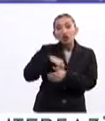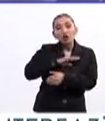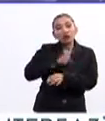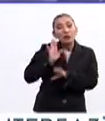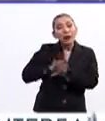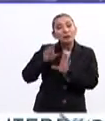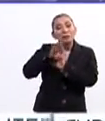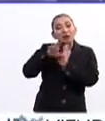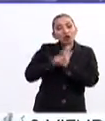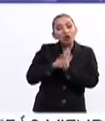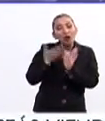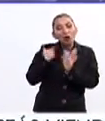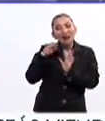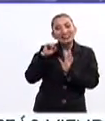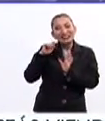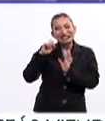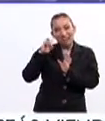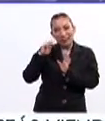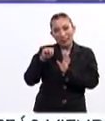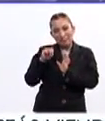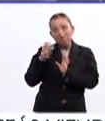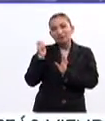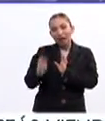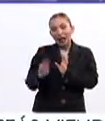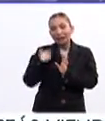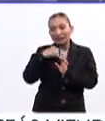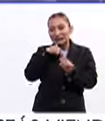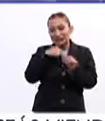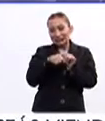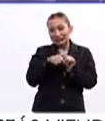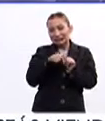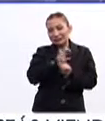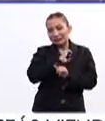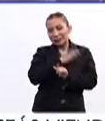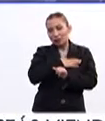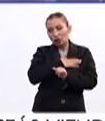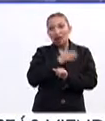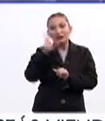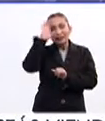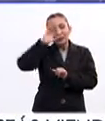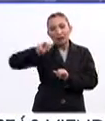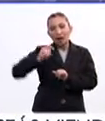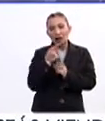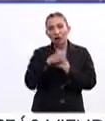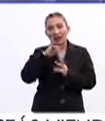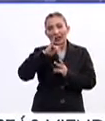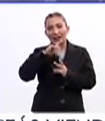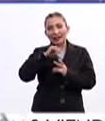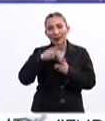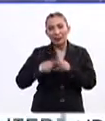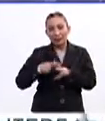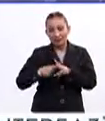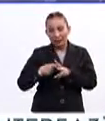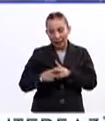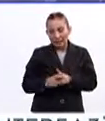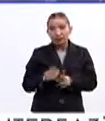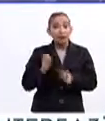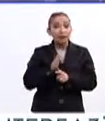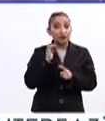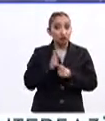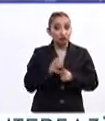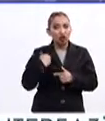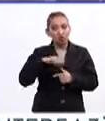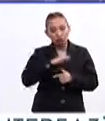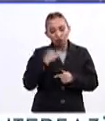mucho en la metodología STEM. Esta, en las siglas en español, significan ciencia, tecnología, ingeniería y matemáticas. Entonces lo